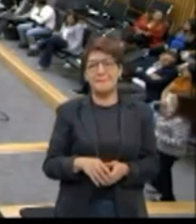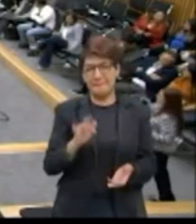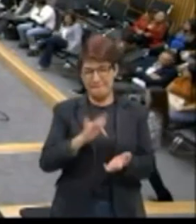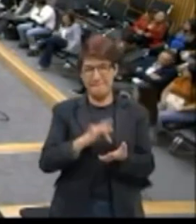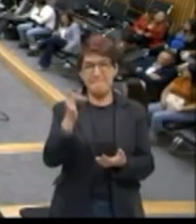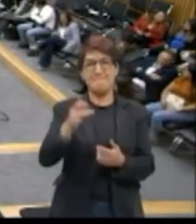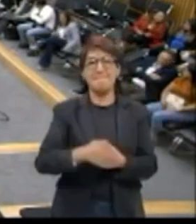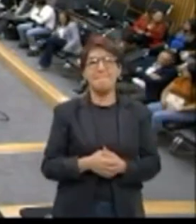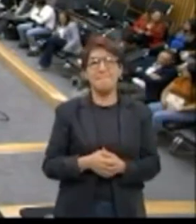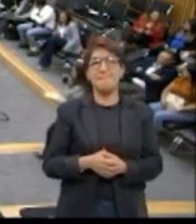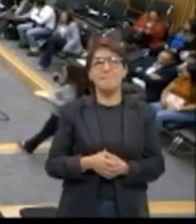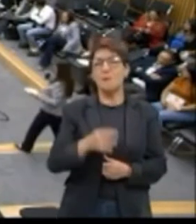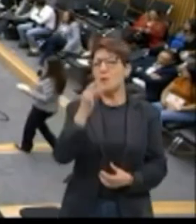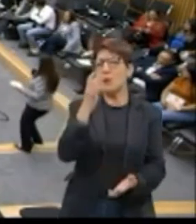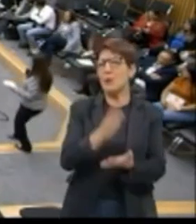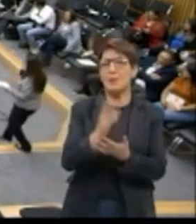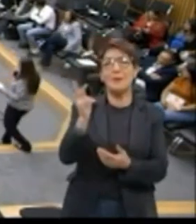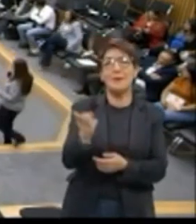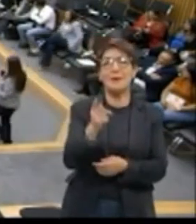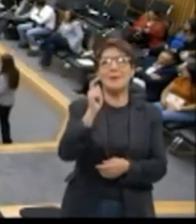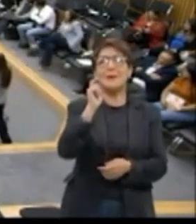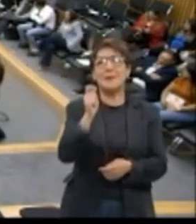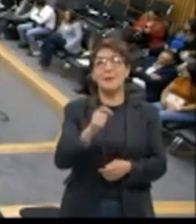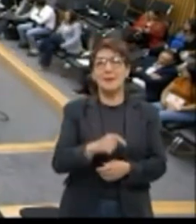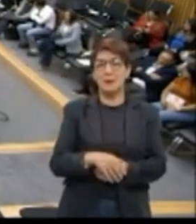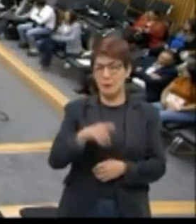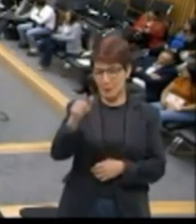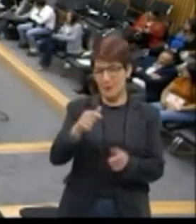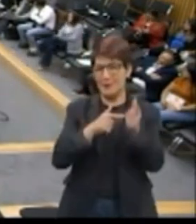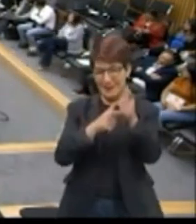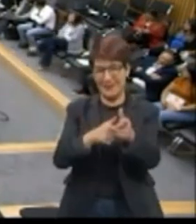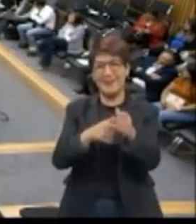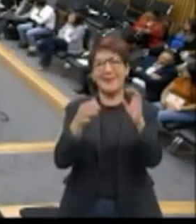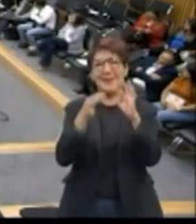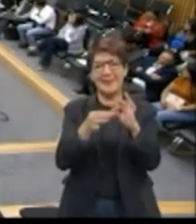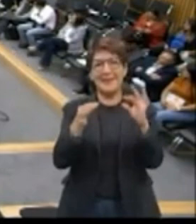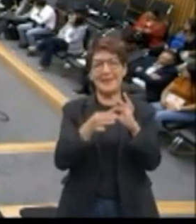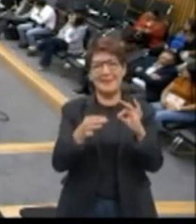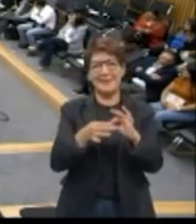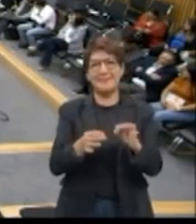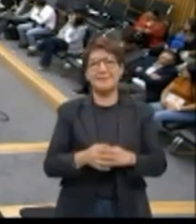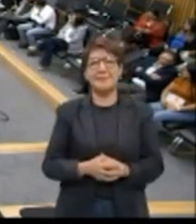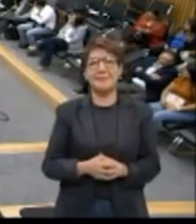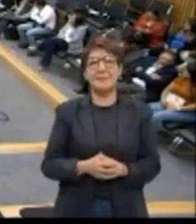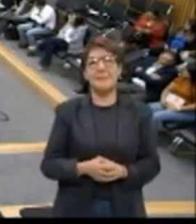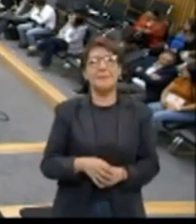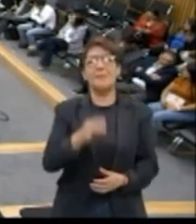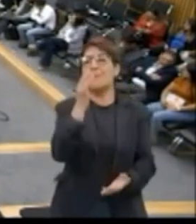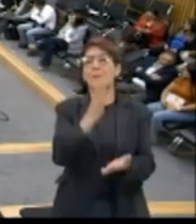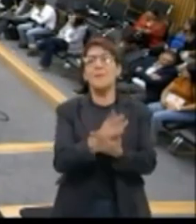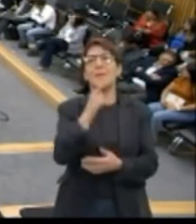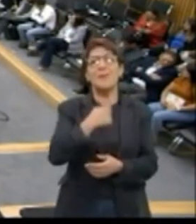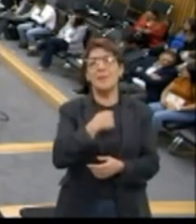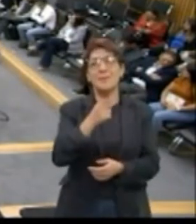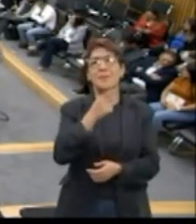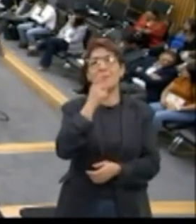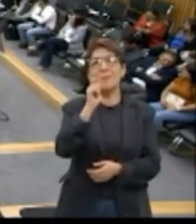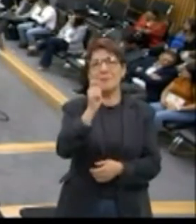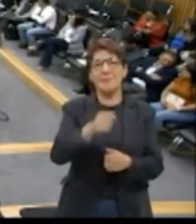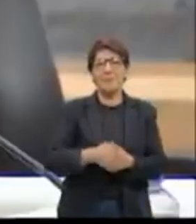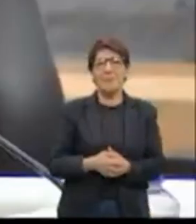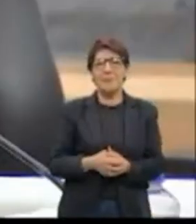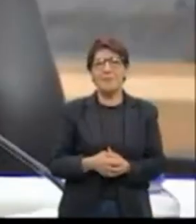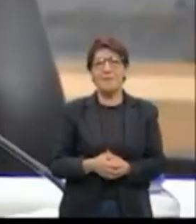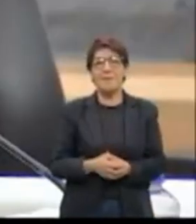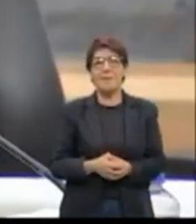simplemente es un cargo diferente, pero son parejos, son horizontales todos. Y ese respeto en el acercamiento,